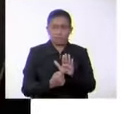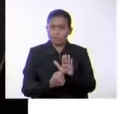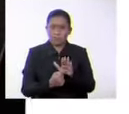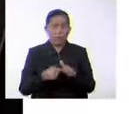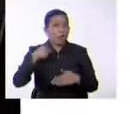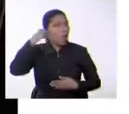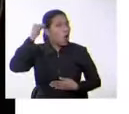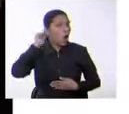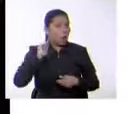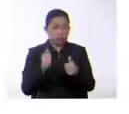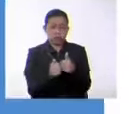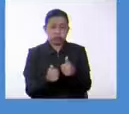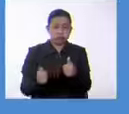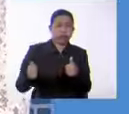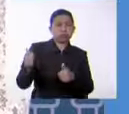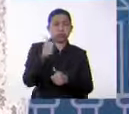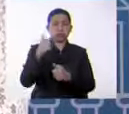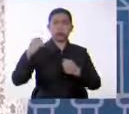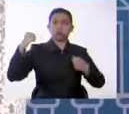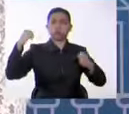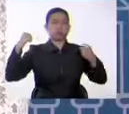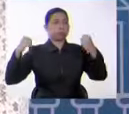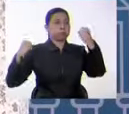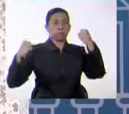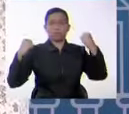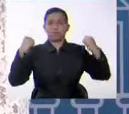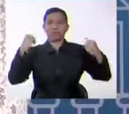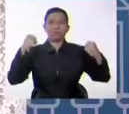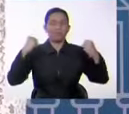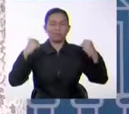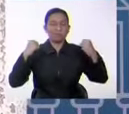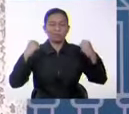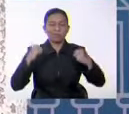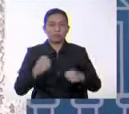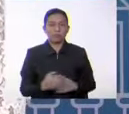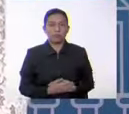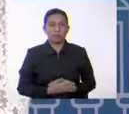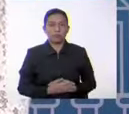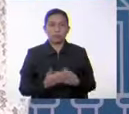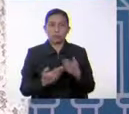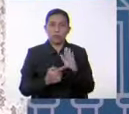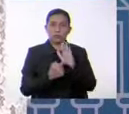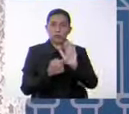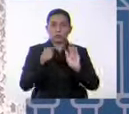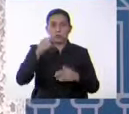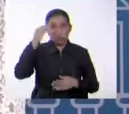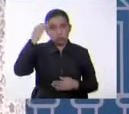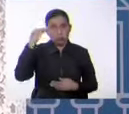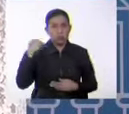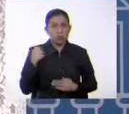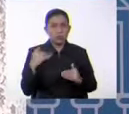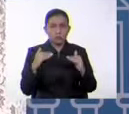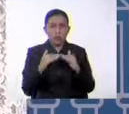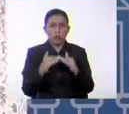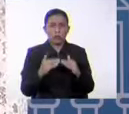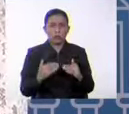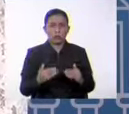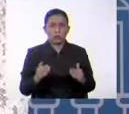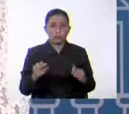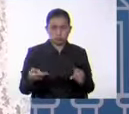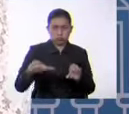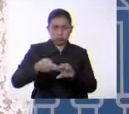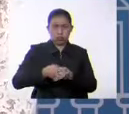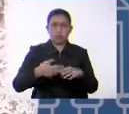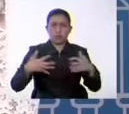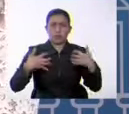imperante. Entonces, ¿qué es lo que destaca? El papel y el rol de la mujer como constructora también de la sociedad y de la vida,